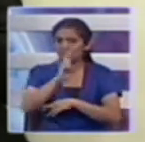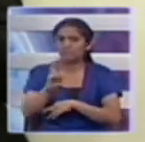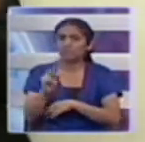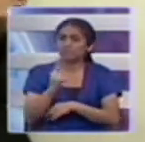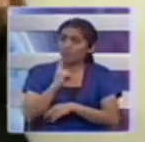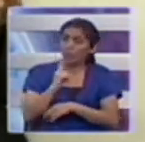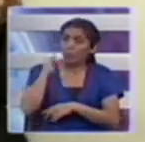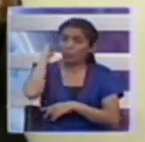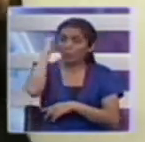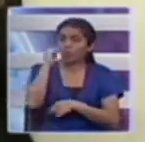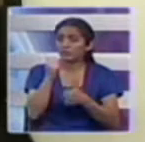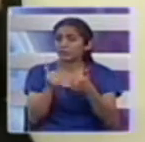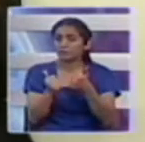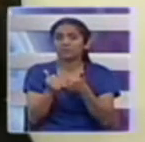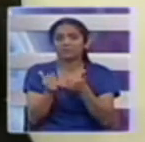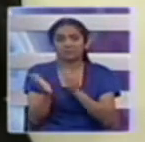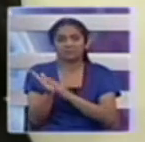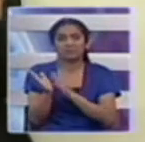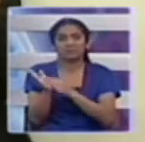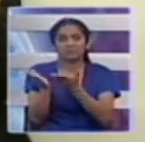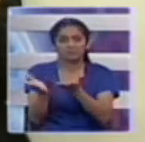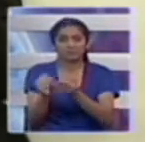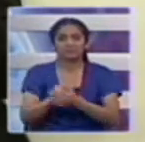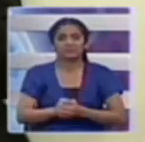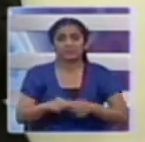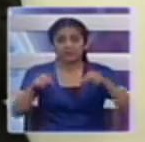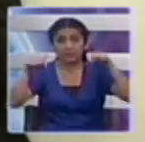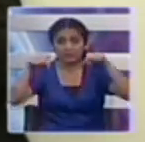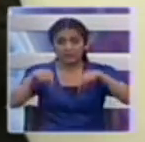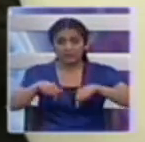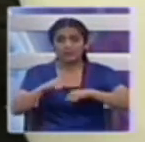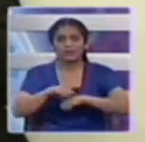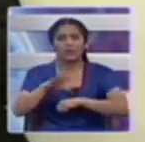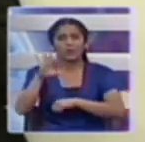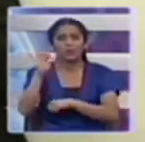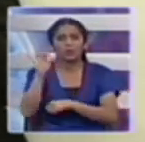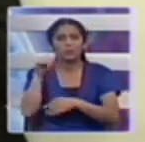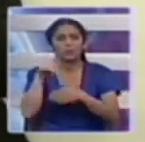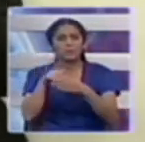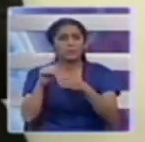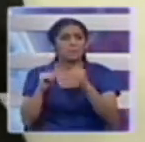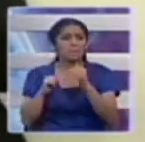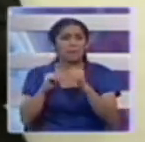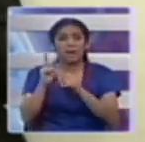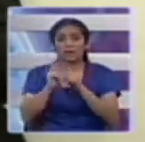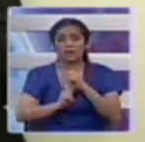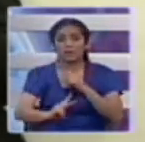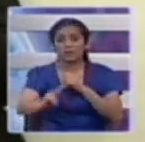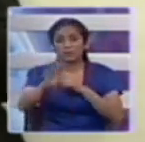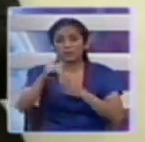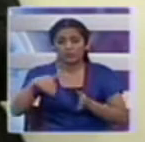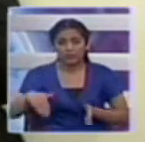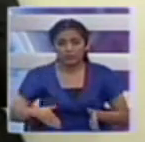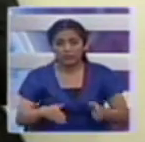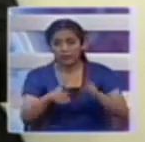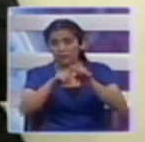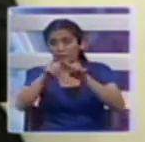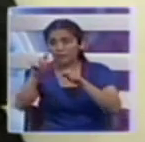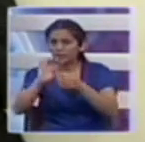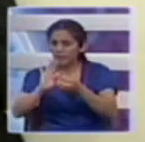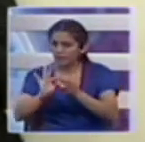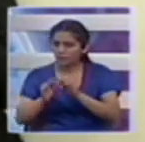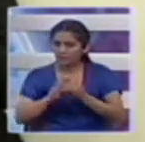bien. Más de 9.000 kilómetros de nuevas vías, por ejemplo, nos hace un país muy reconocido por la vialidad,